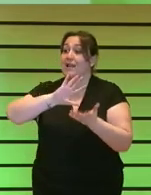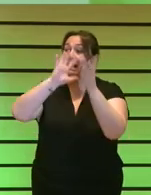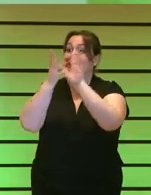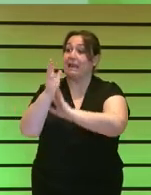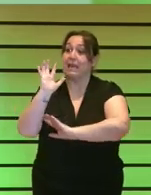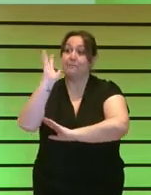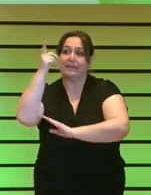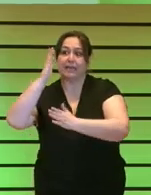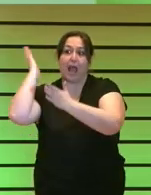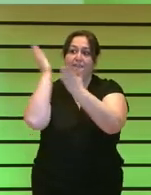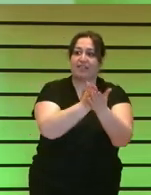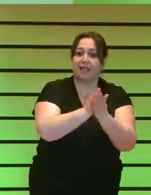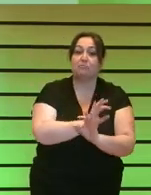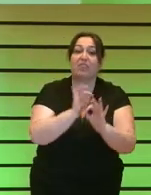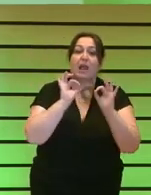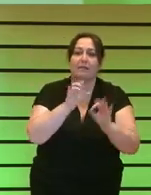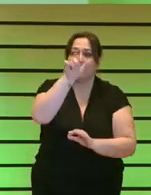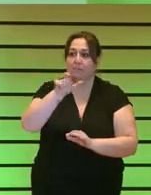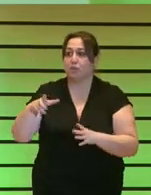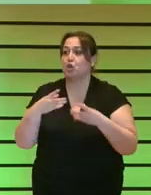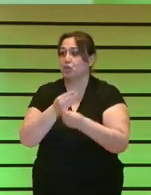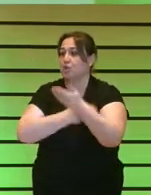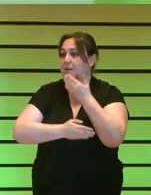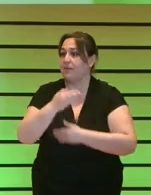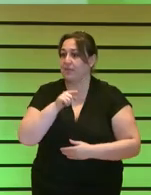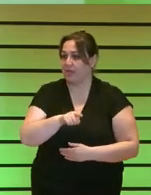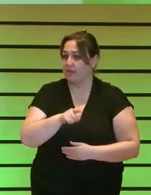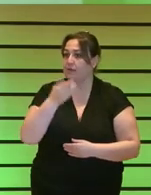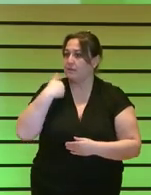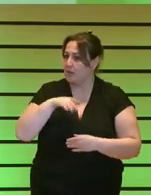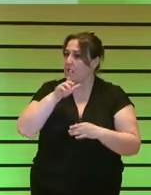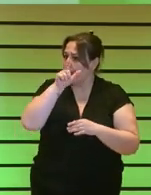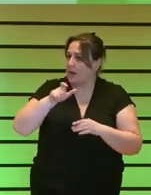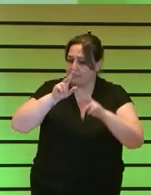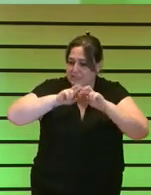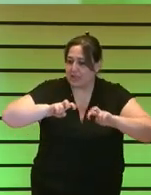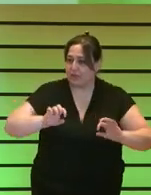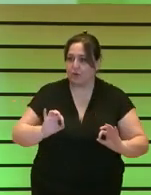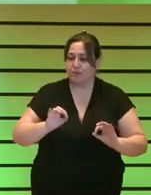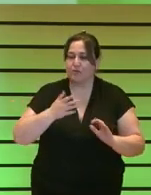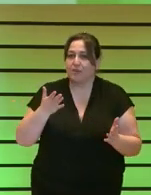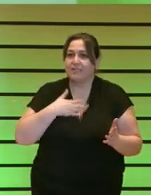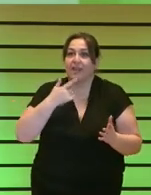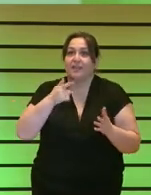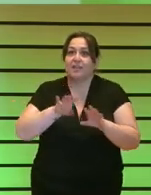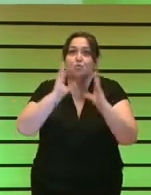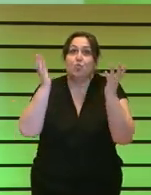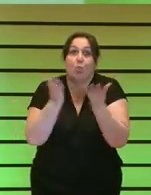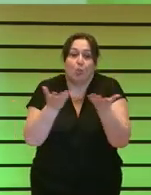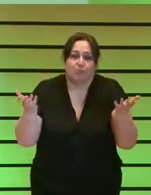de forma especial a personas con discapacidad no eso ya hiperbéis papers académicos e investigación por lo tanto es todo un mundo que se nos